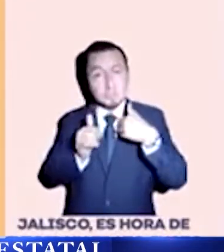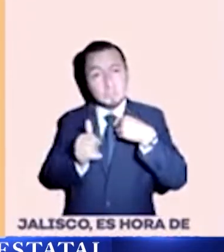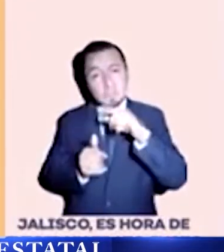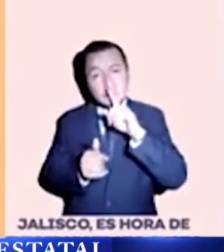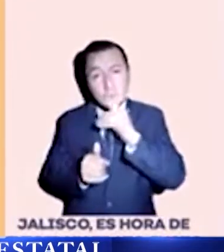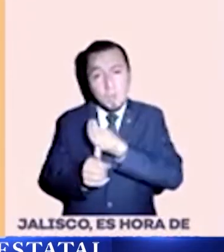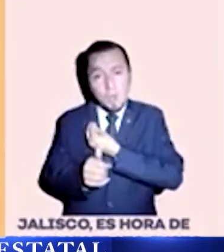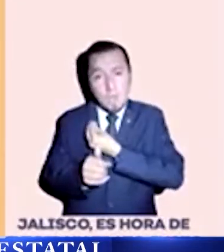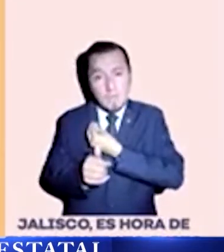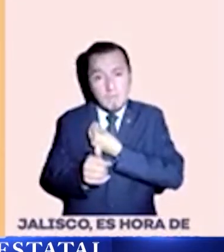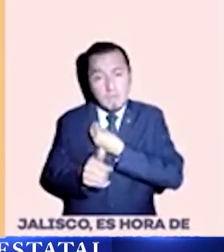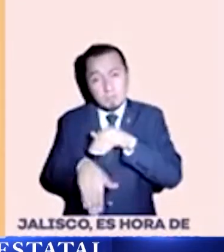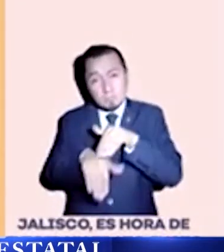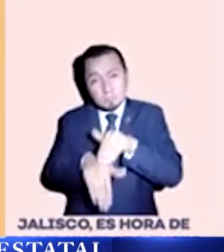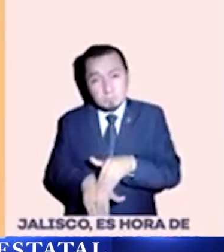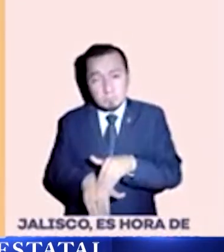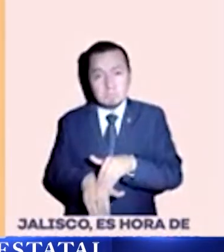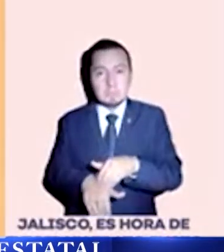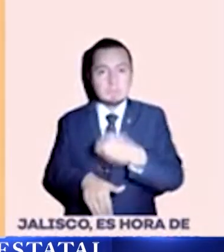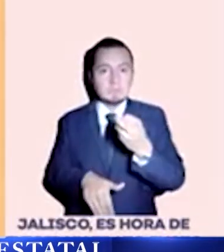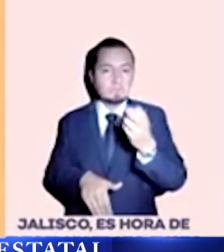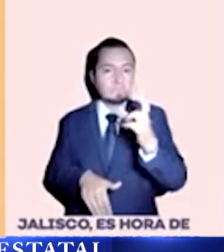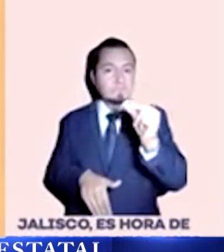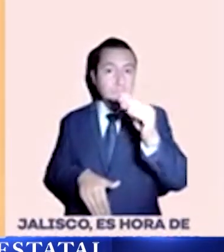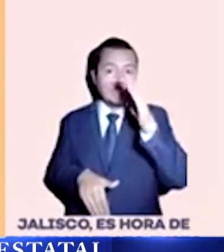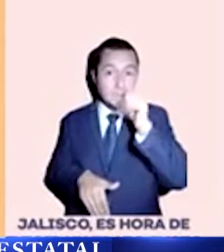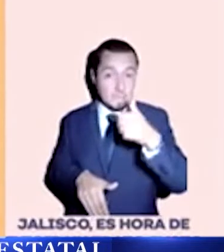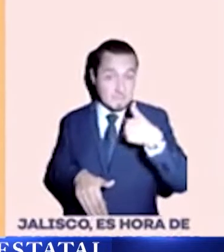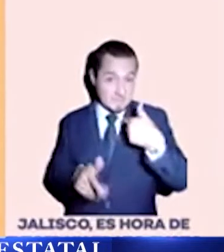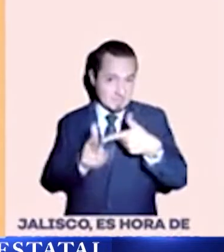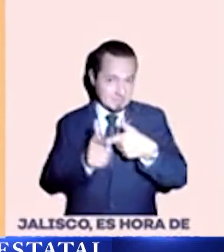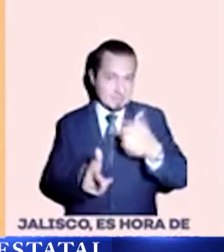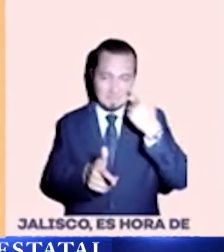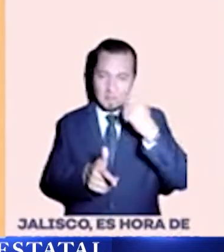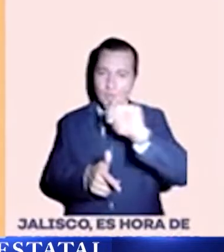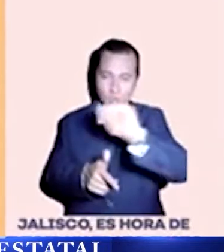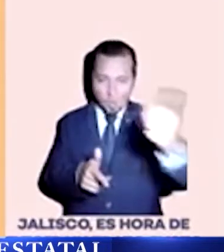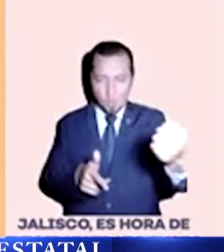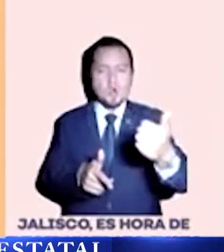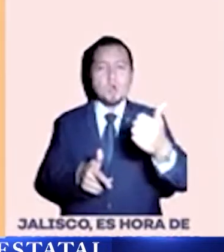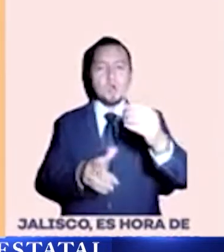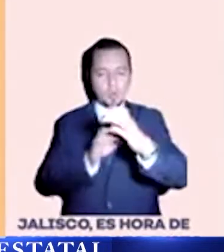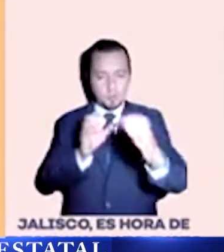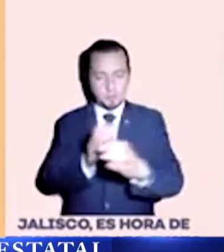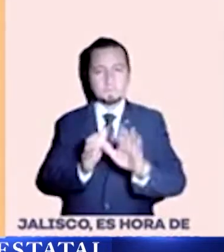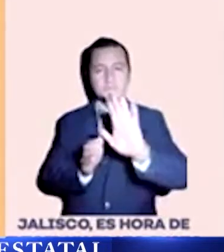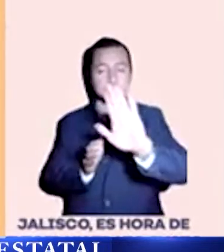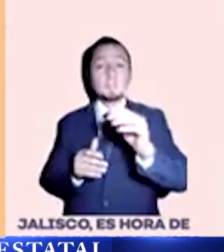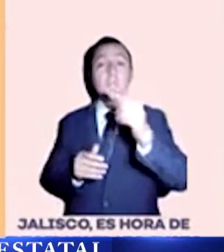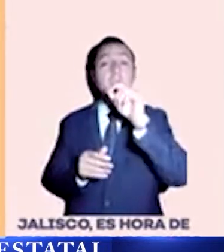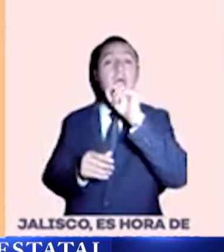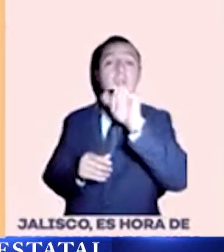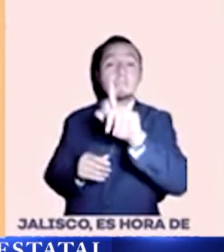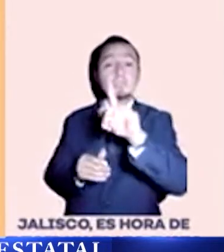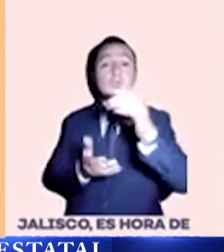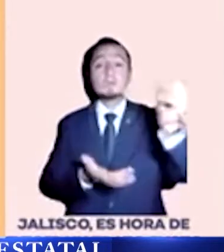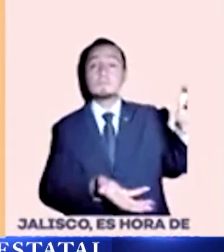naturaleza? Déjenme darles otro dato, si queremos seguir hablando de injusticia. Jalisco